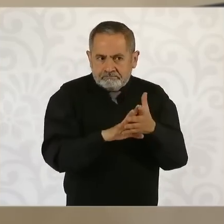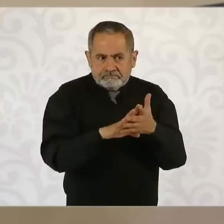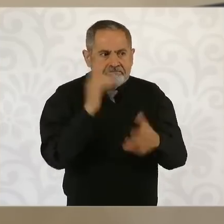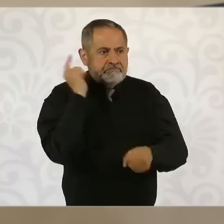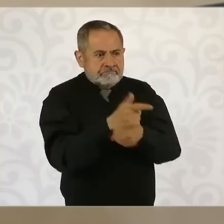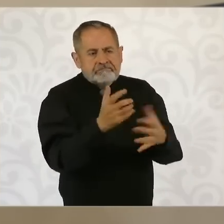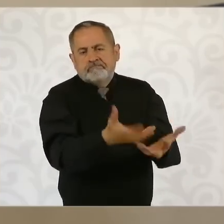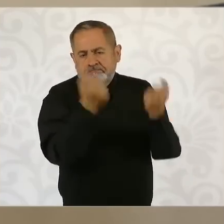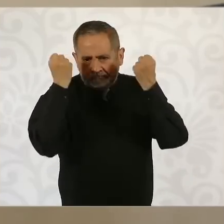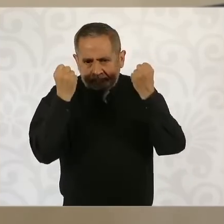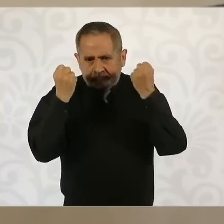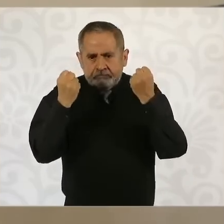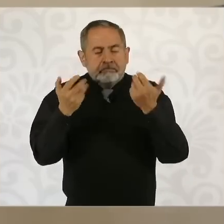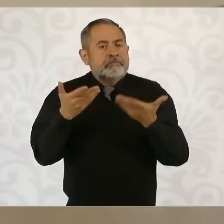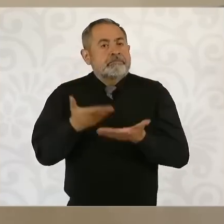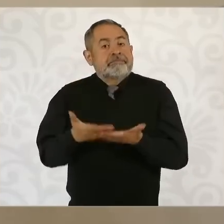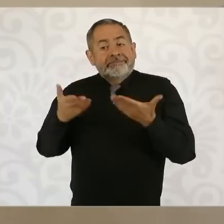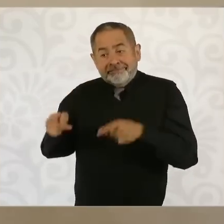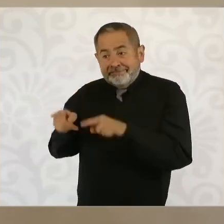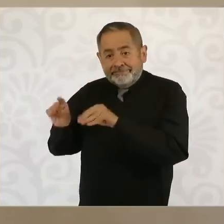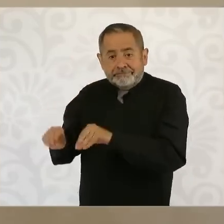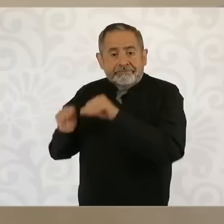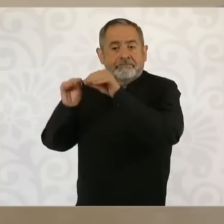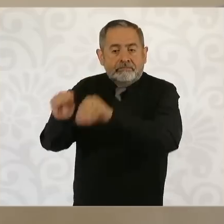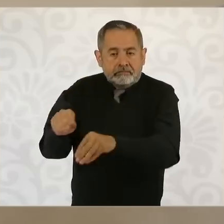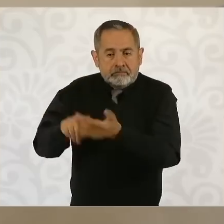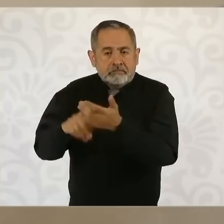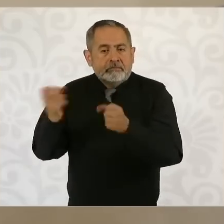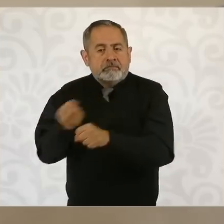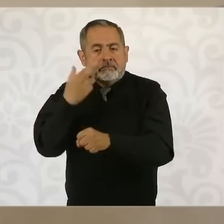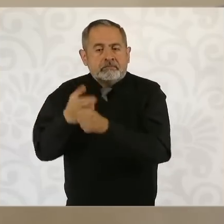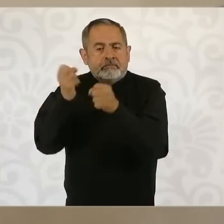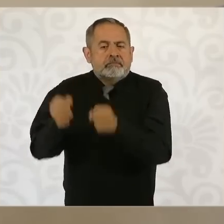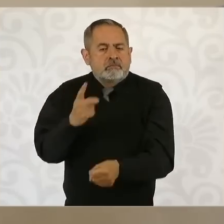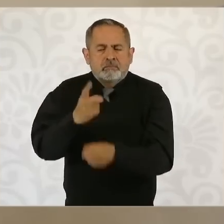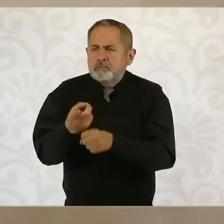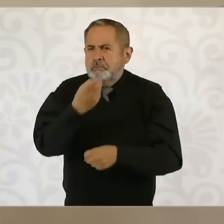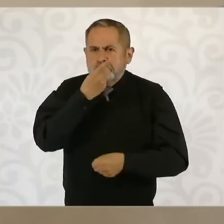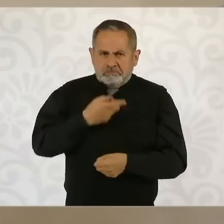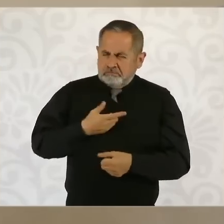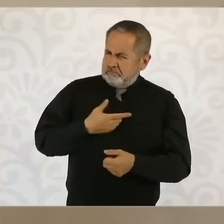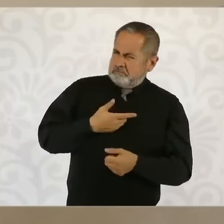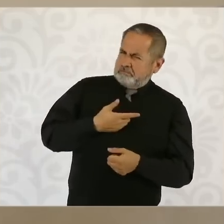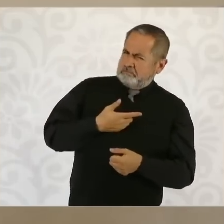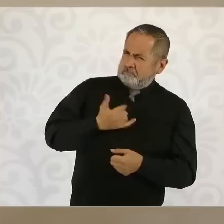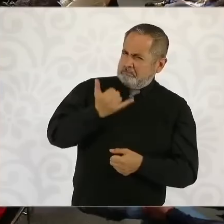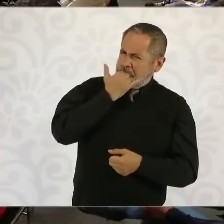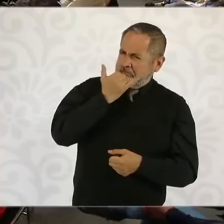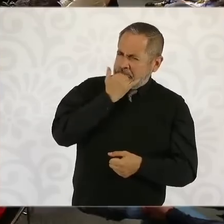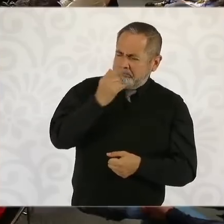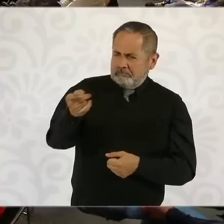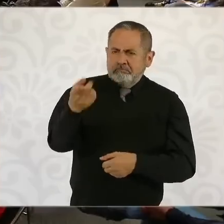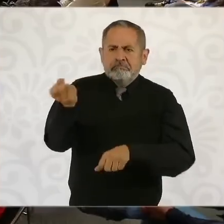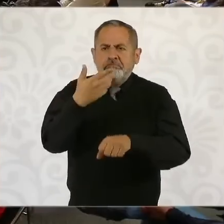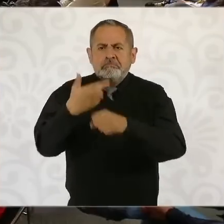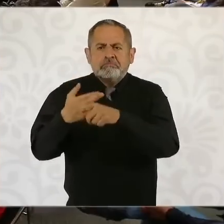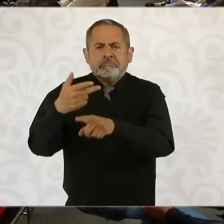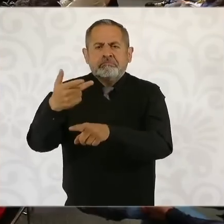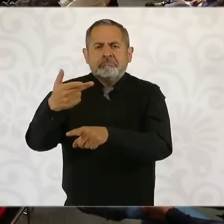está ahora formando parte de lo que es la Secretaría de Seguridad. Si nos puede comentar algo de esto el secretario Harfuch, y